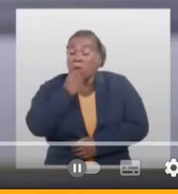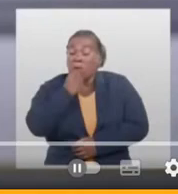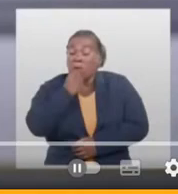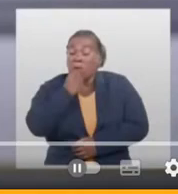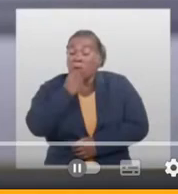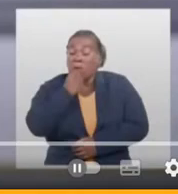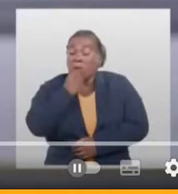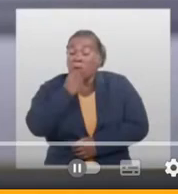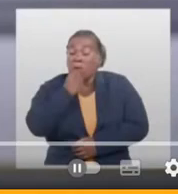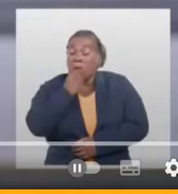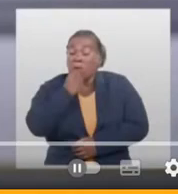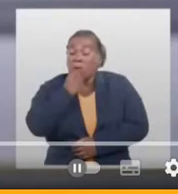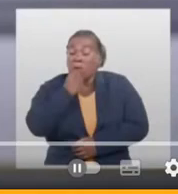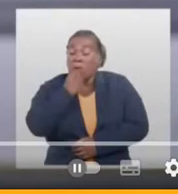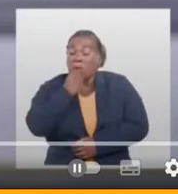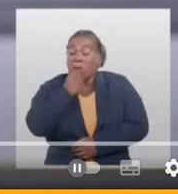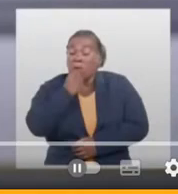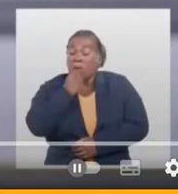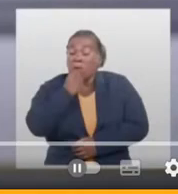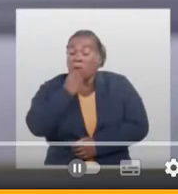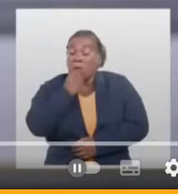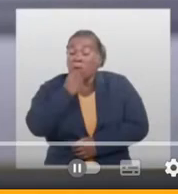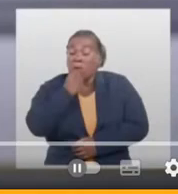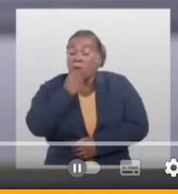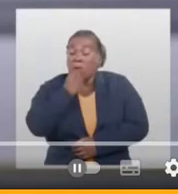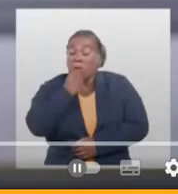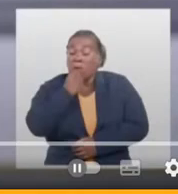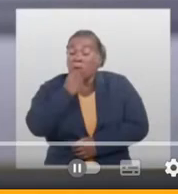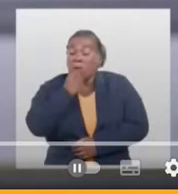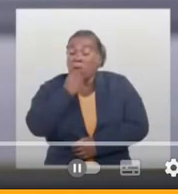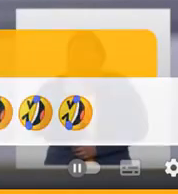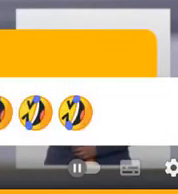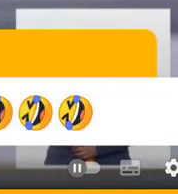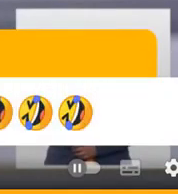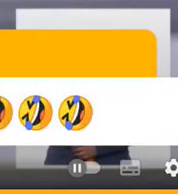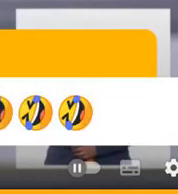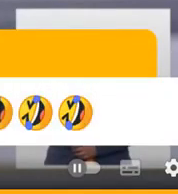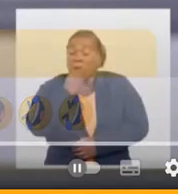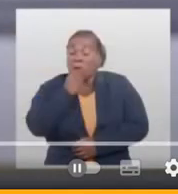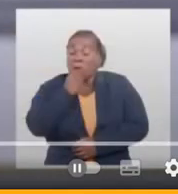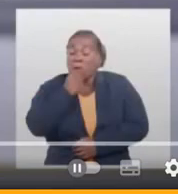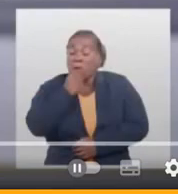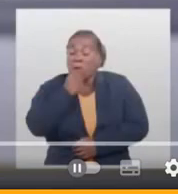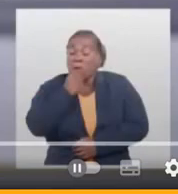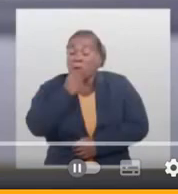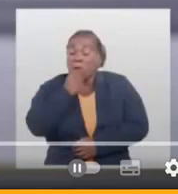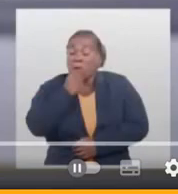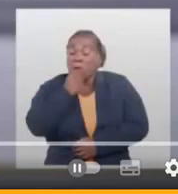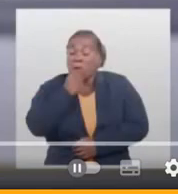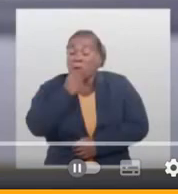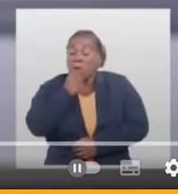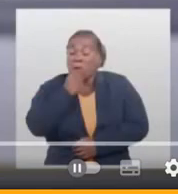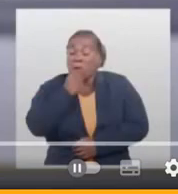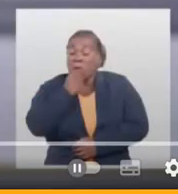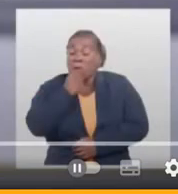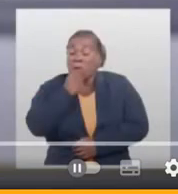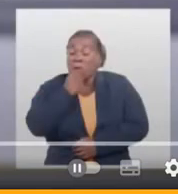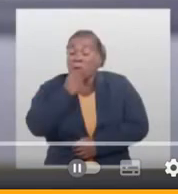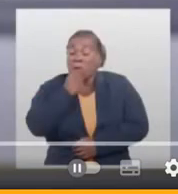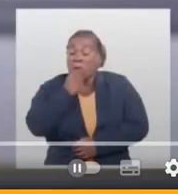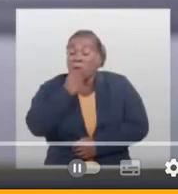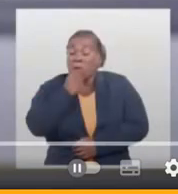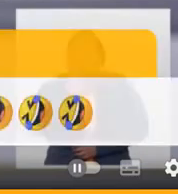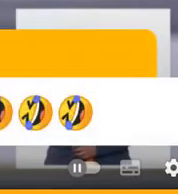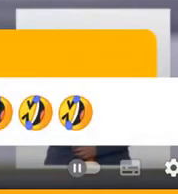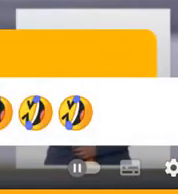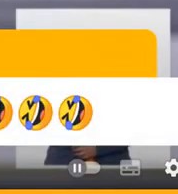Es una técnica de manipulación comprobada, estudiada. Se llama falsa franqueza. Google, que es exactamente lo que Luis está diciendo. Si yo yo quiero usarte a